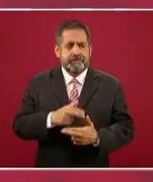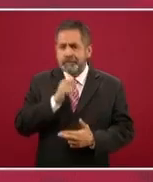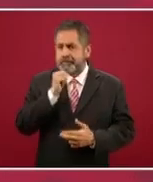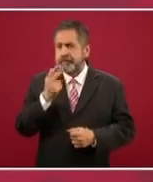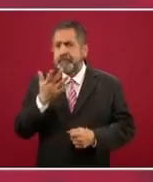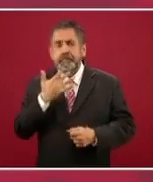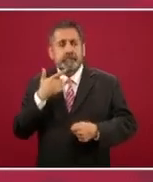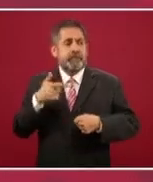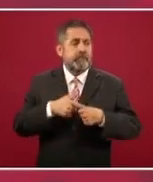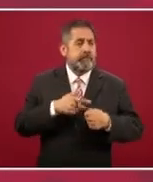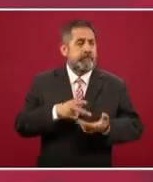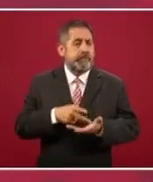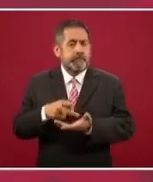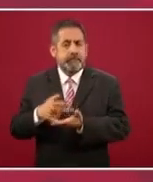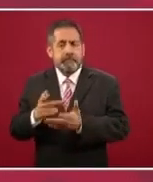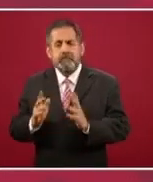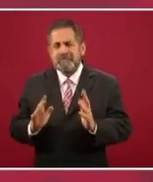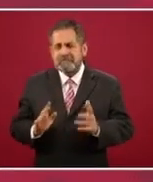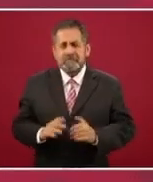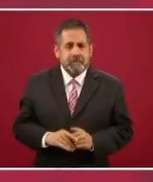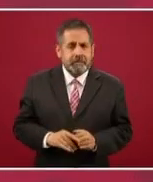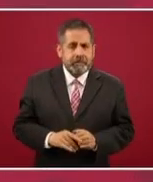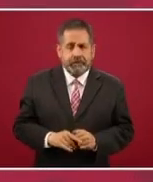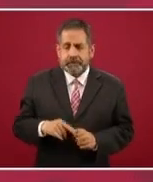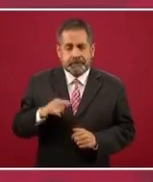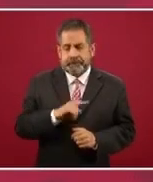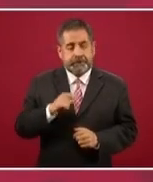pero no, tenía que ser